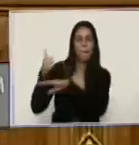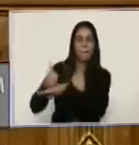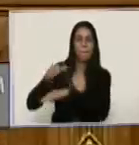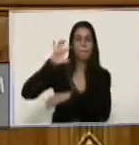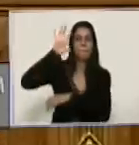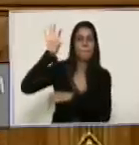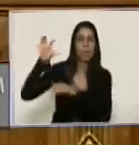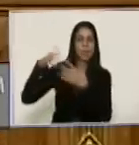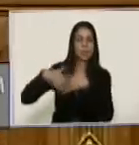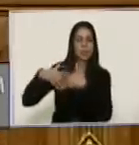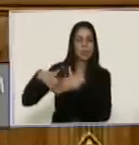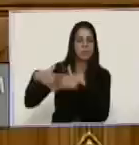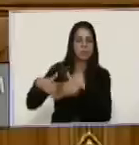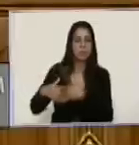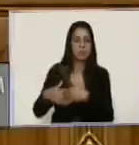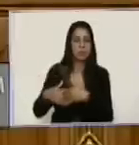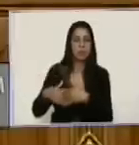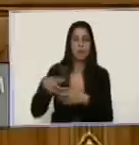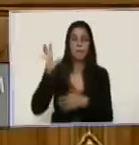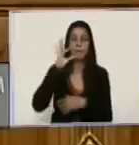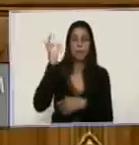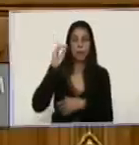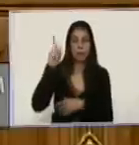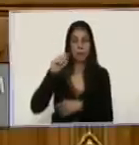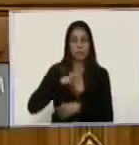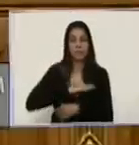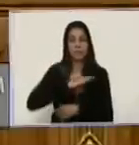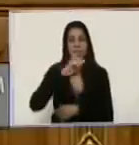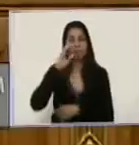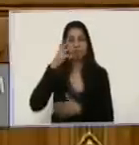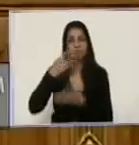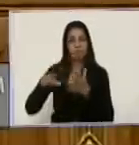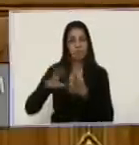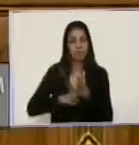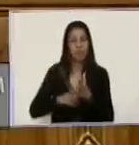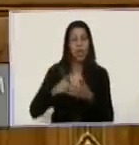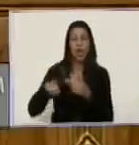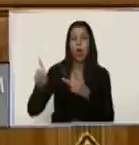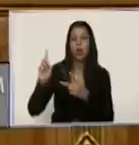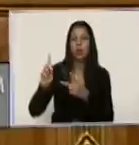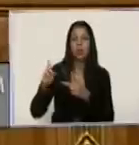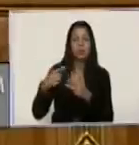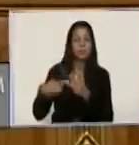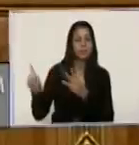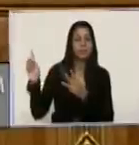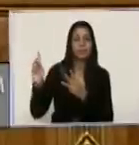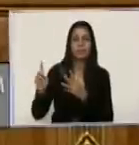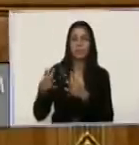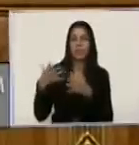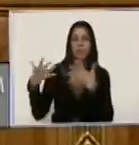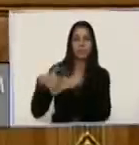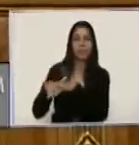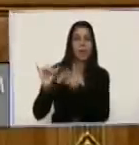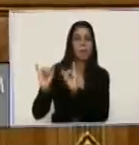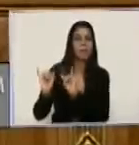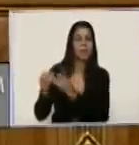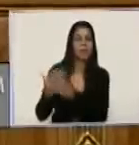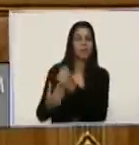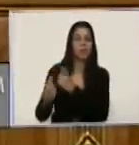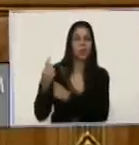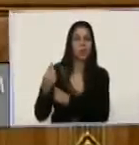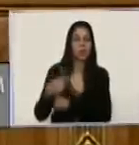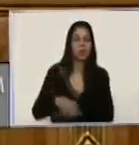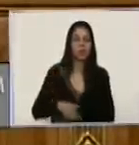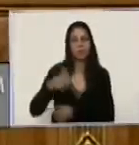mundo, porque la Total de Francia también es de Vanguard, señores, y la Royal Dutch Shell, la British Petroleum, un saludo al